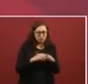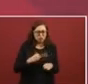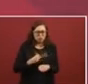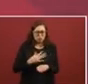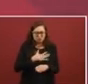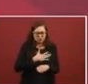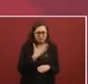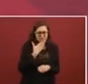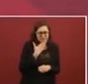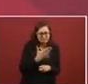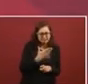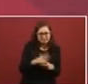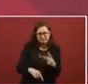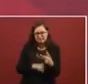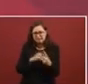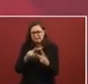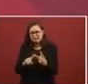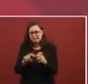Gabinete de